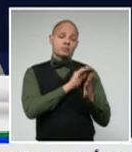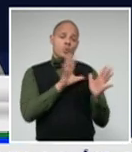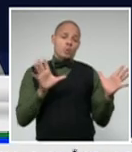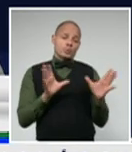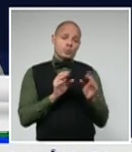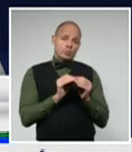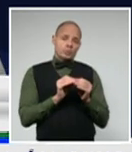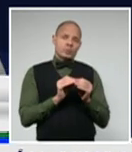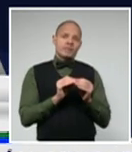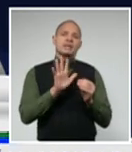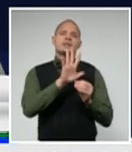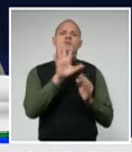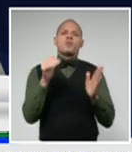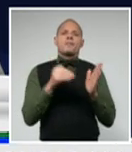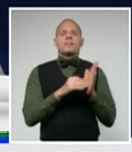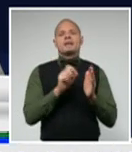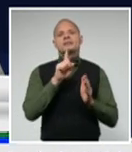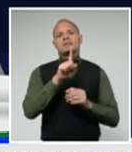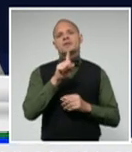5.118 personas,